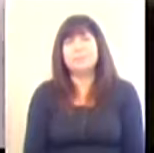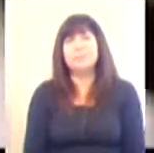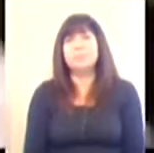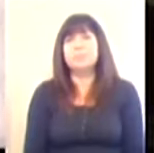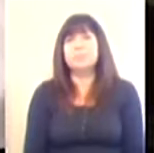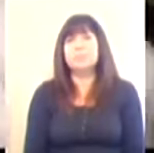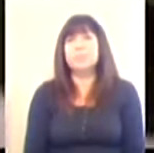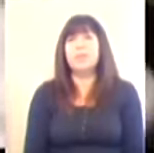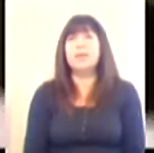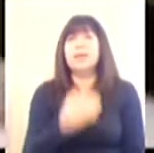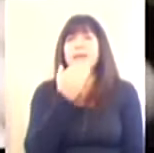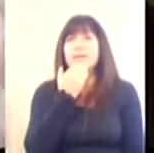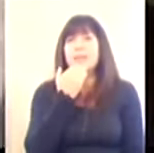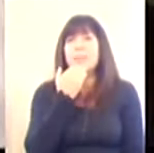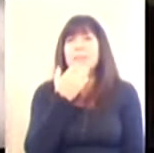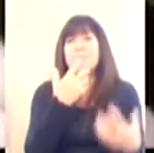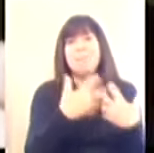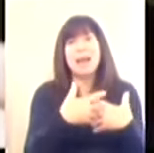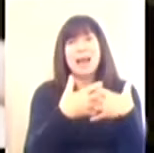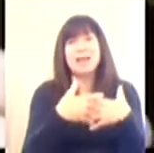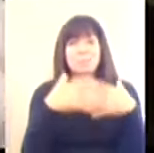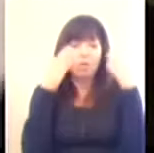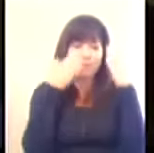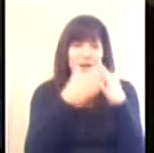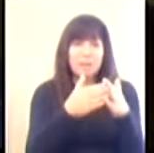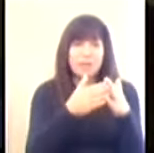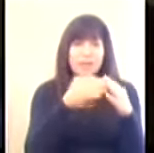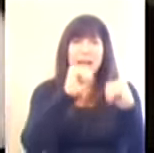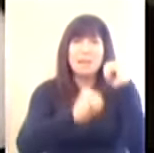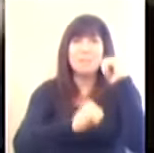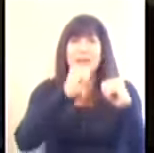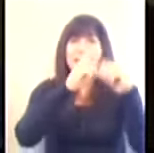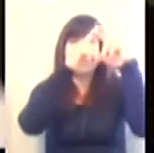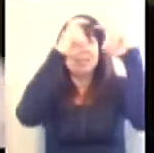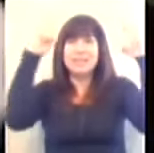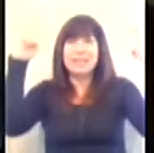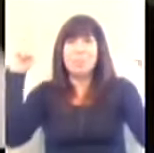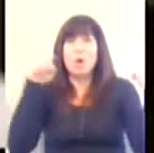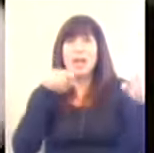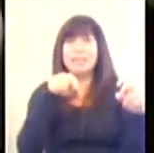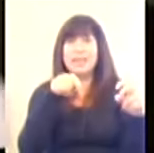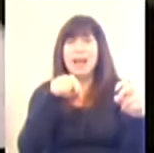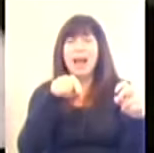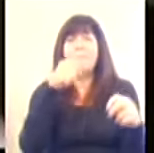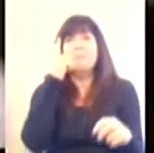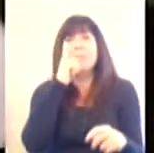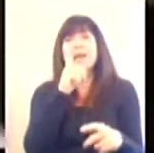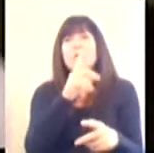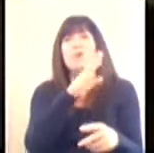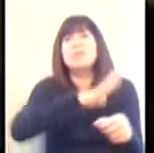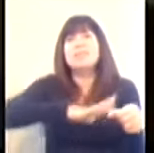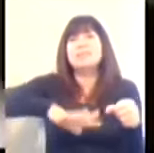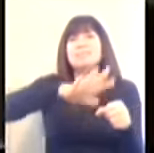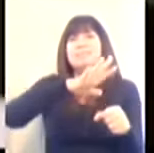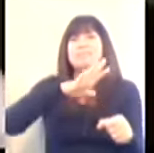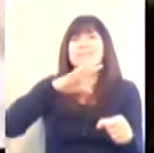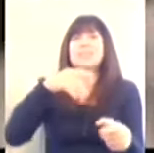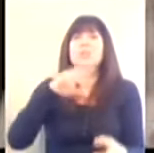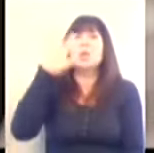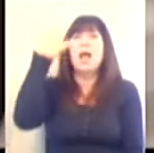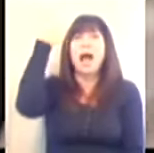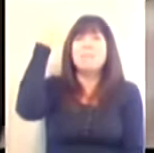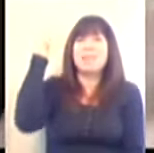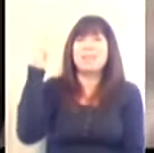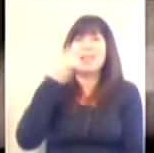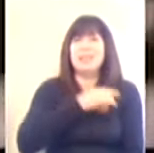el ambientalismo se focaliza mucho en las termoeléctricas, pero donde está el problema ambiental del aire de Chile tiene que ver con la leña.